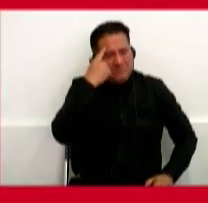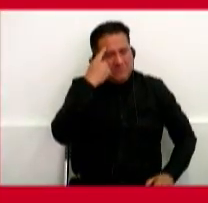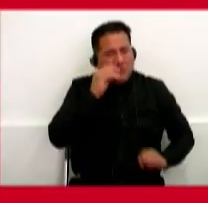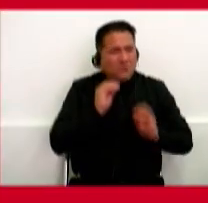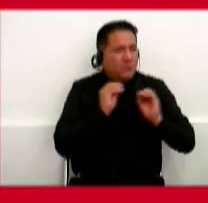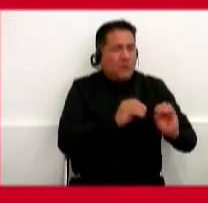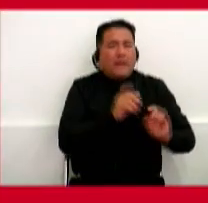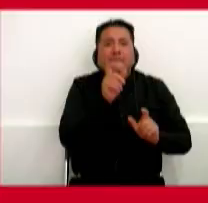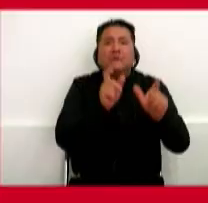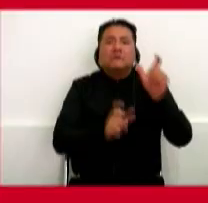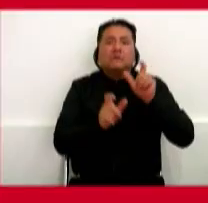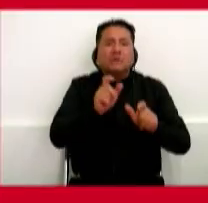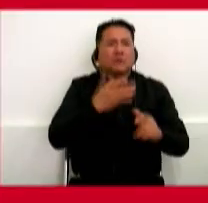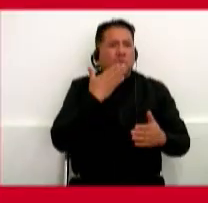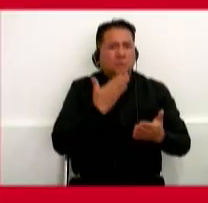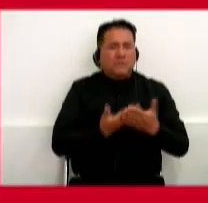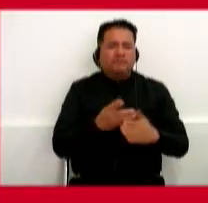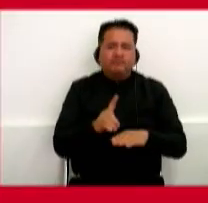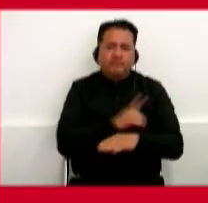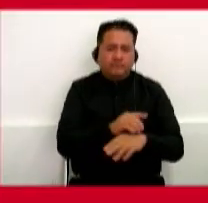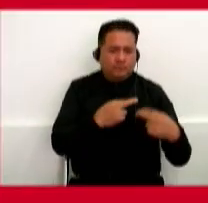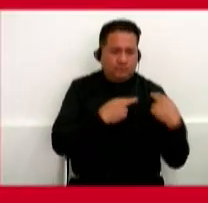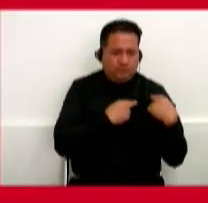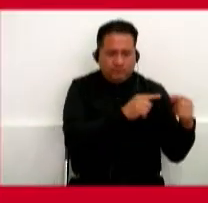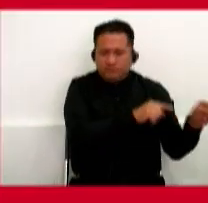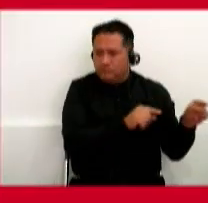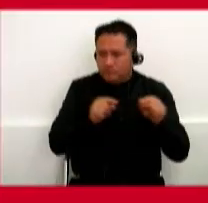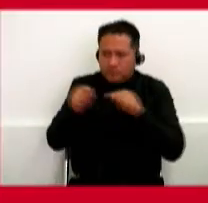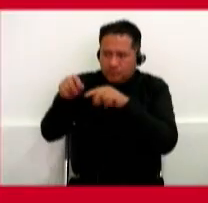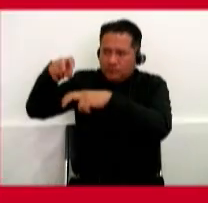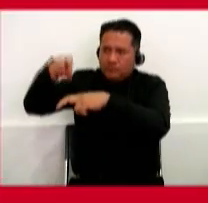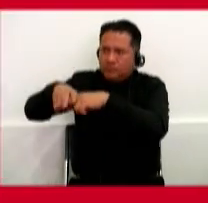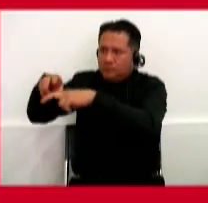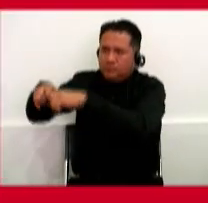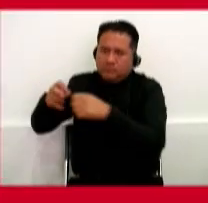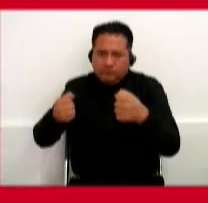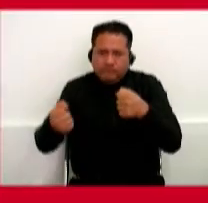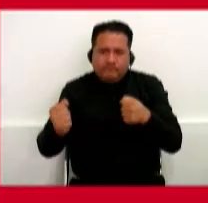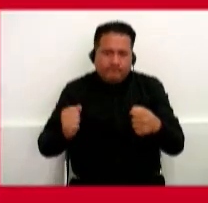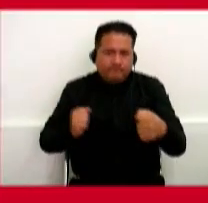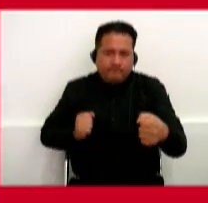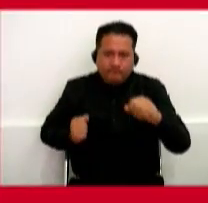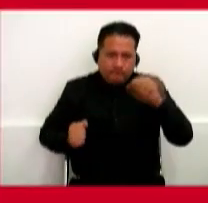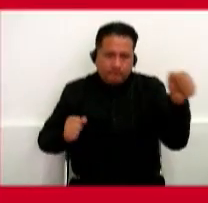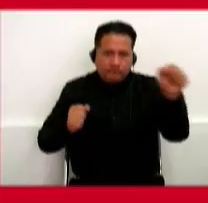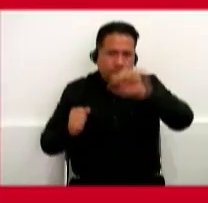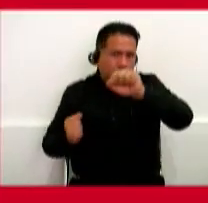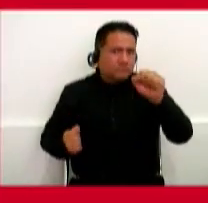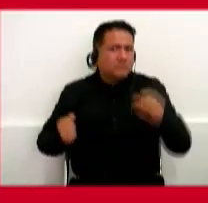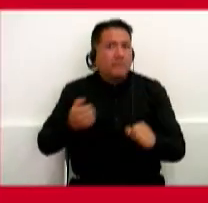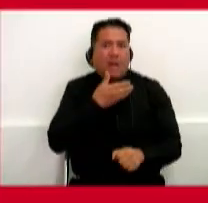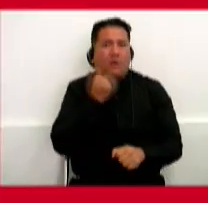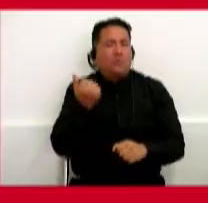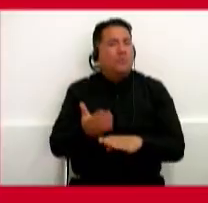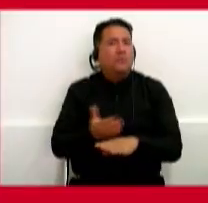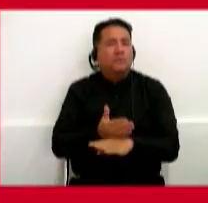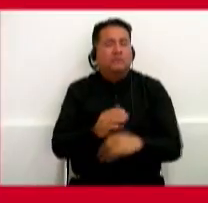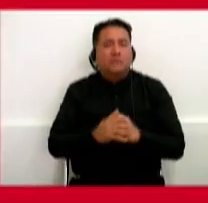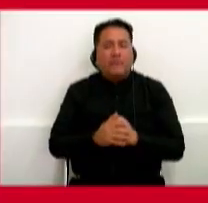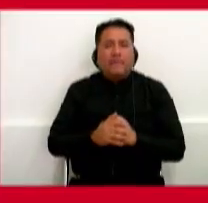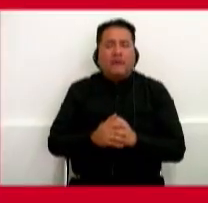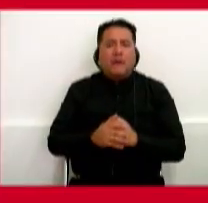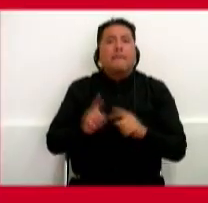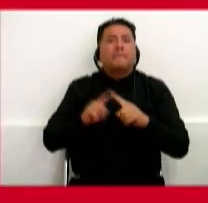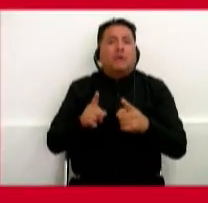disciplina operativa. Con eso pudimos subir a 371 toneladas, pero para esto hicimos algunos cambios en las tolvas de